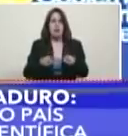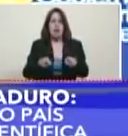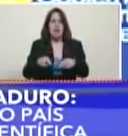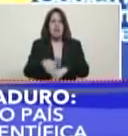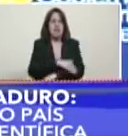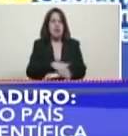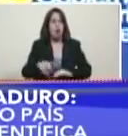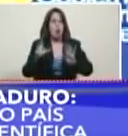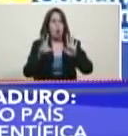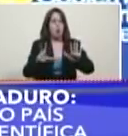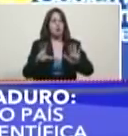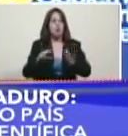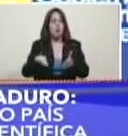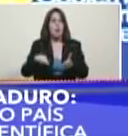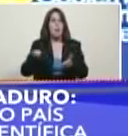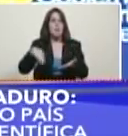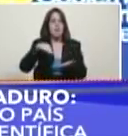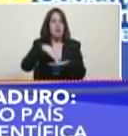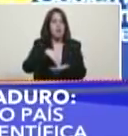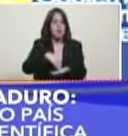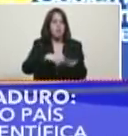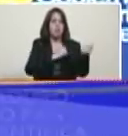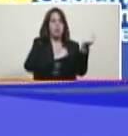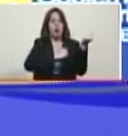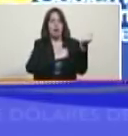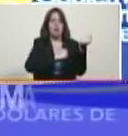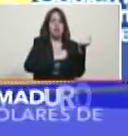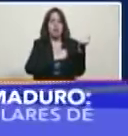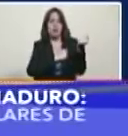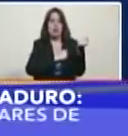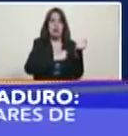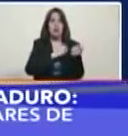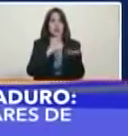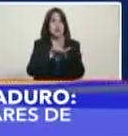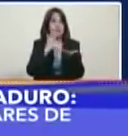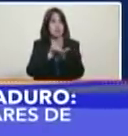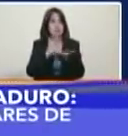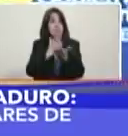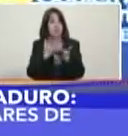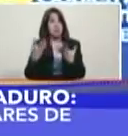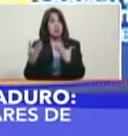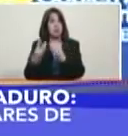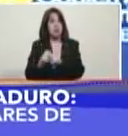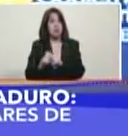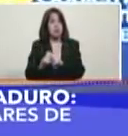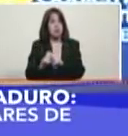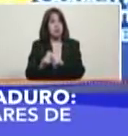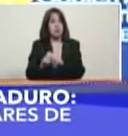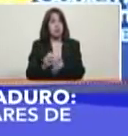Miami. Íbamos a bailar en la calle 8 de Miami, siempre.